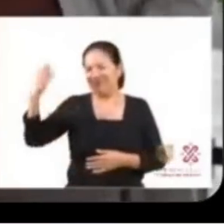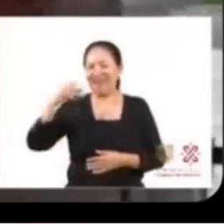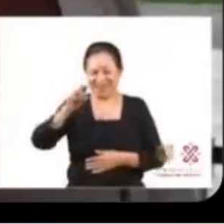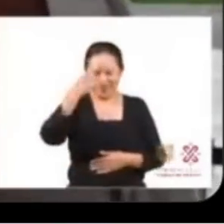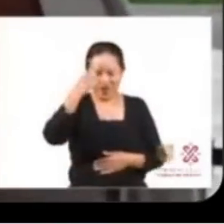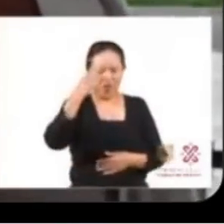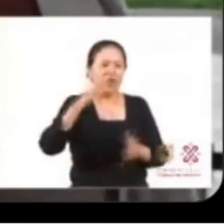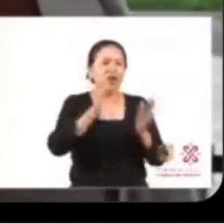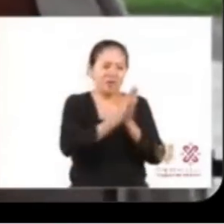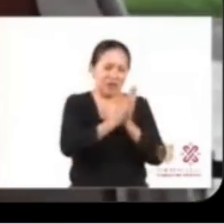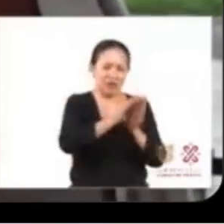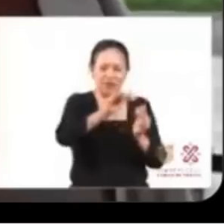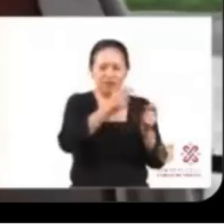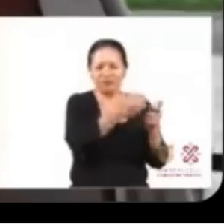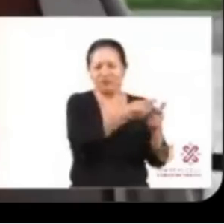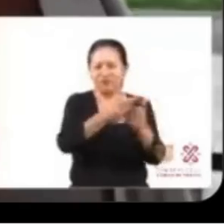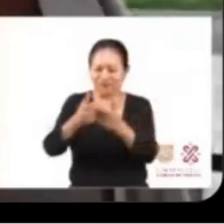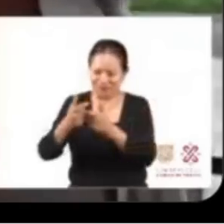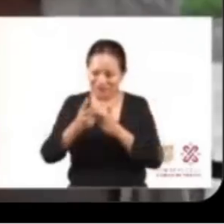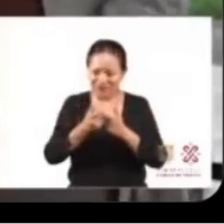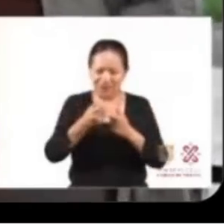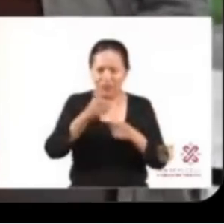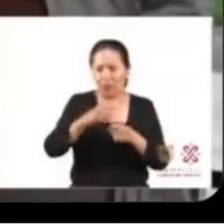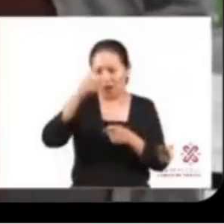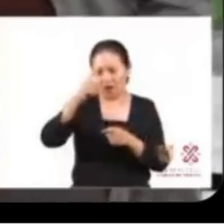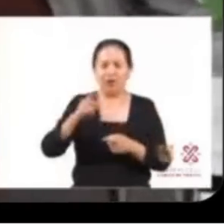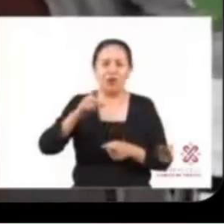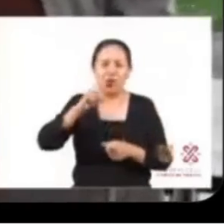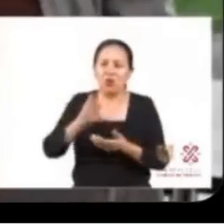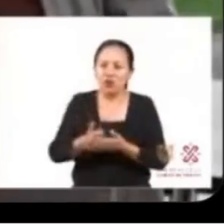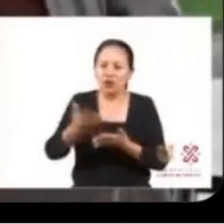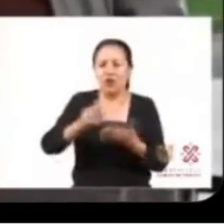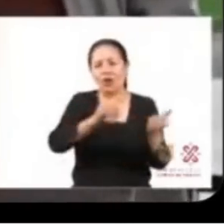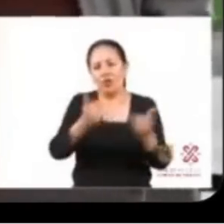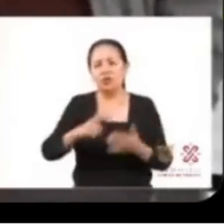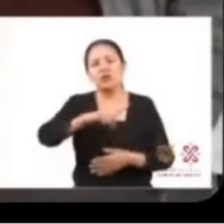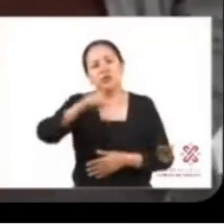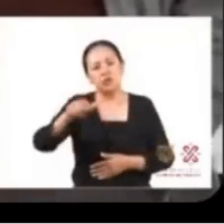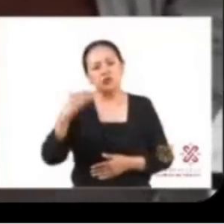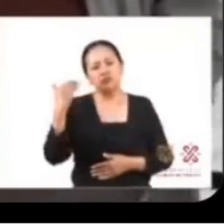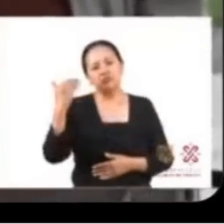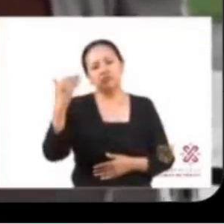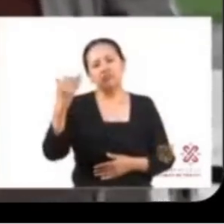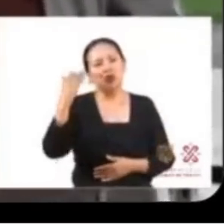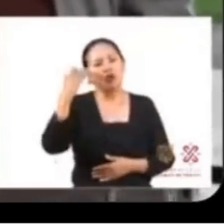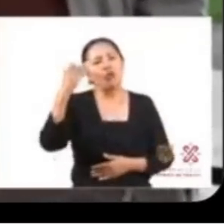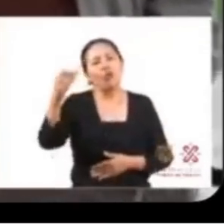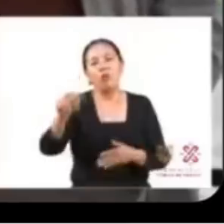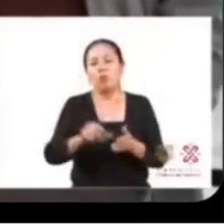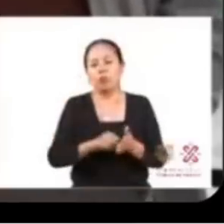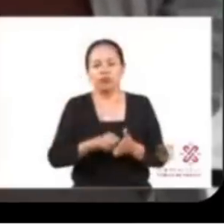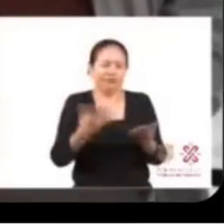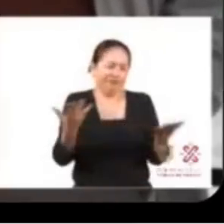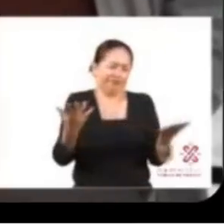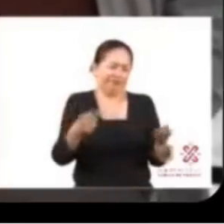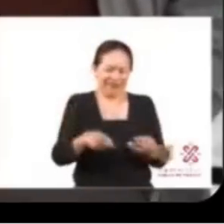No dudaría ni tantito que todo esto haya sido un montaje. Amigos y amigas, un vil montaje. Pero